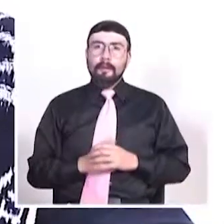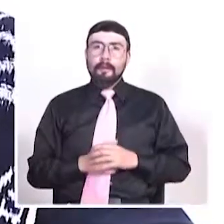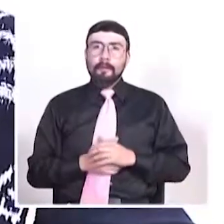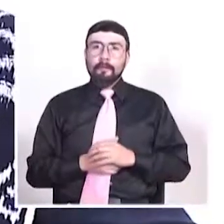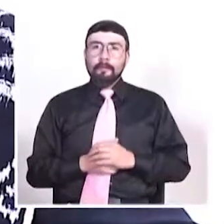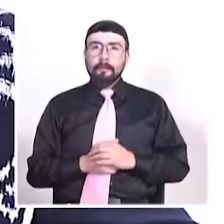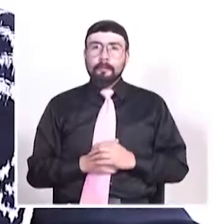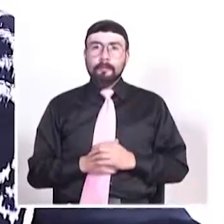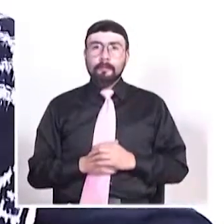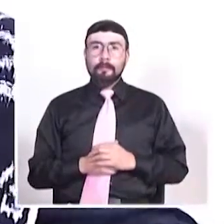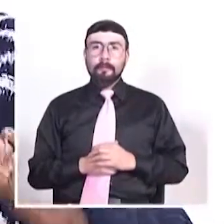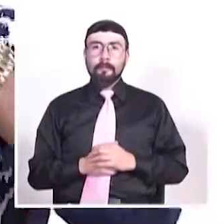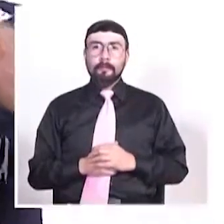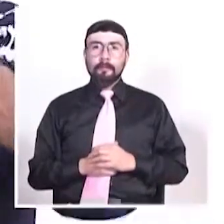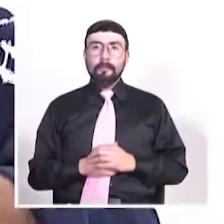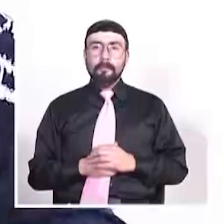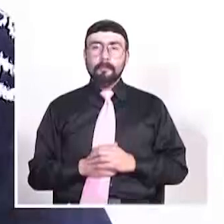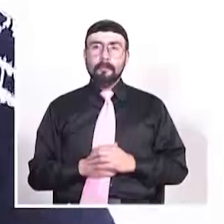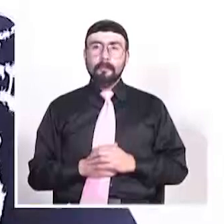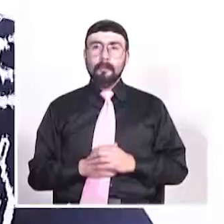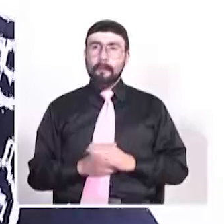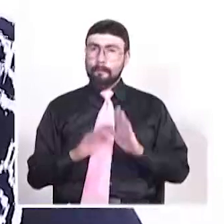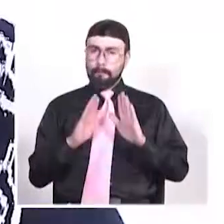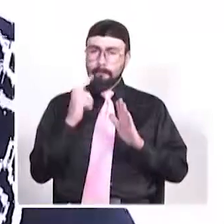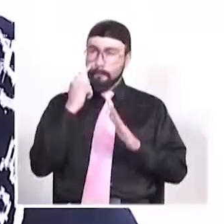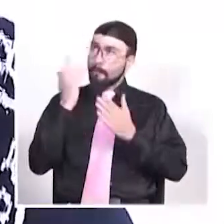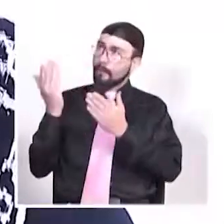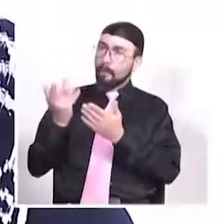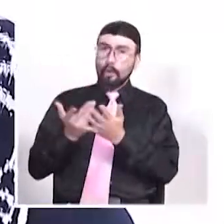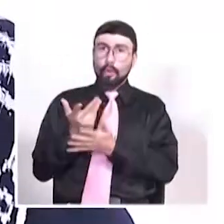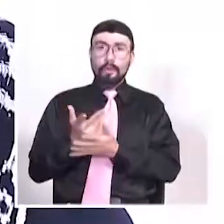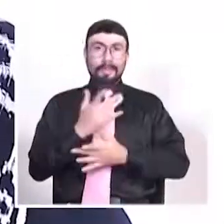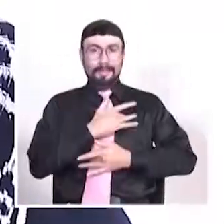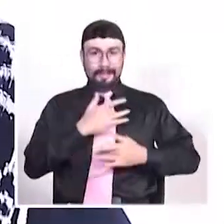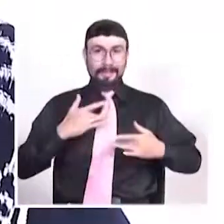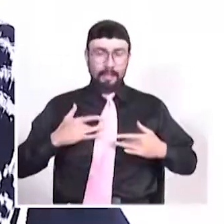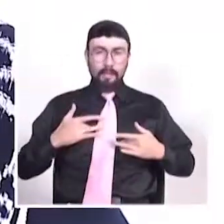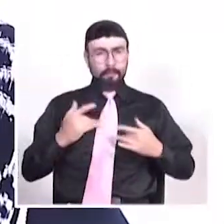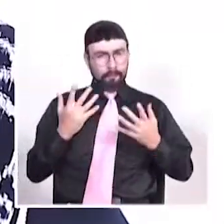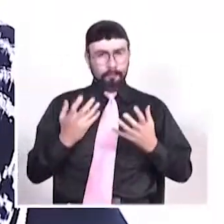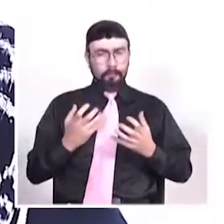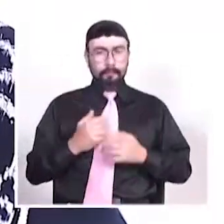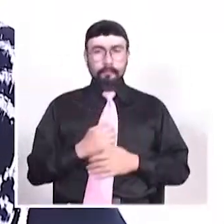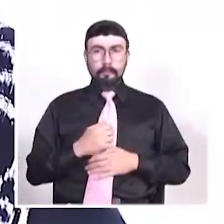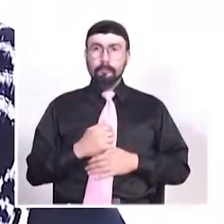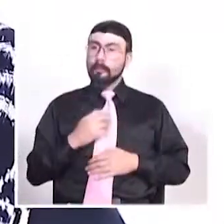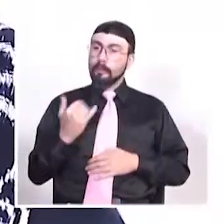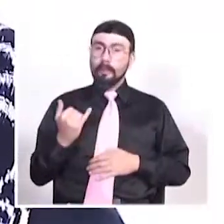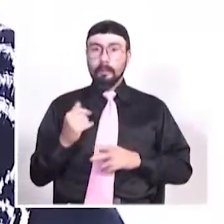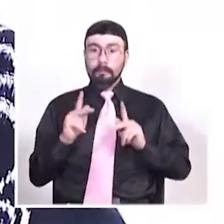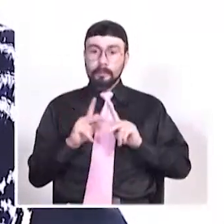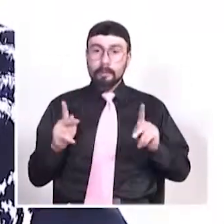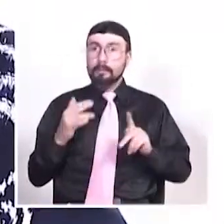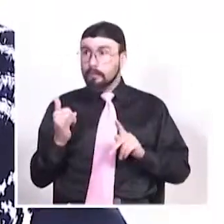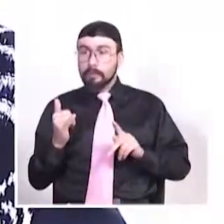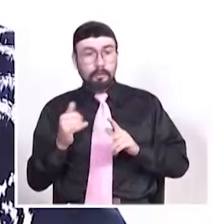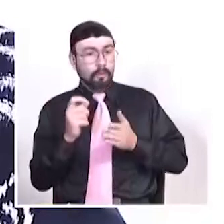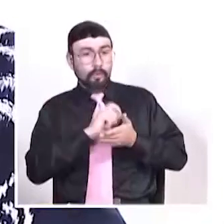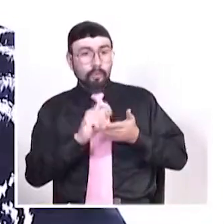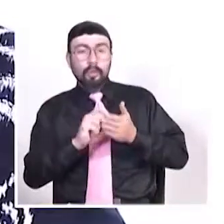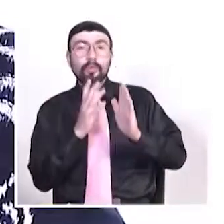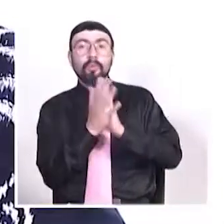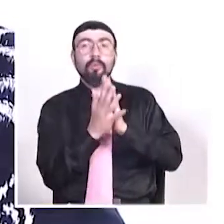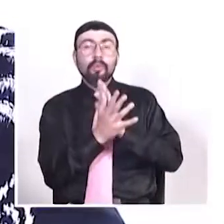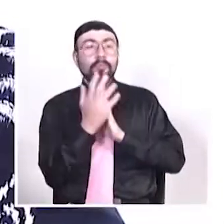Entonces, a ver, yo quiero que vamos a estas notas saludables, porque varias personas nos están escribiendo. Le agradezco a la gente que